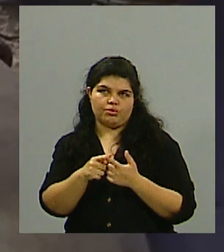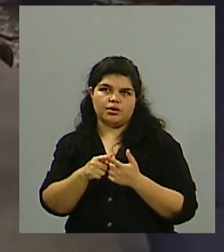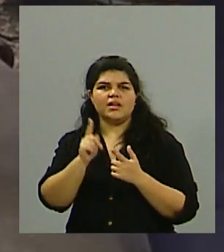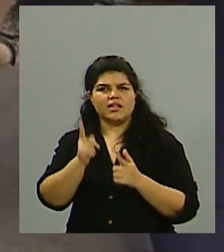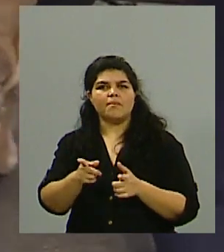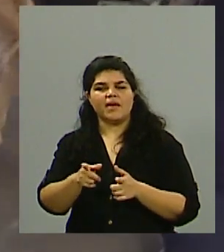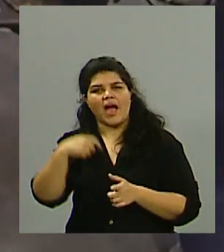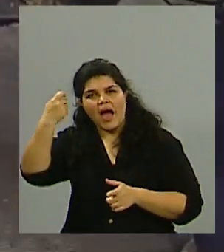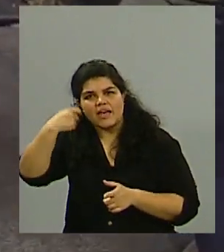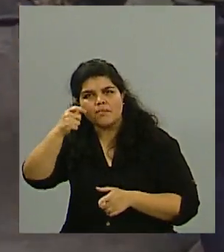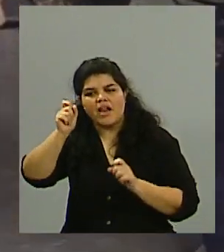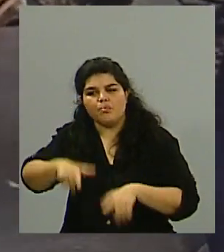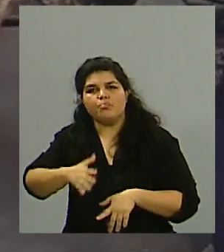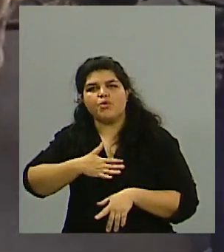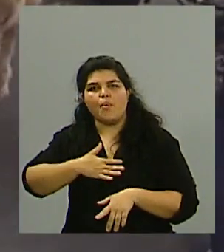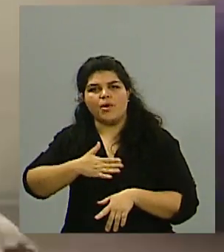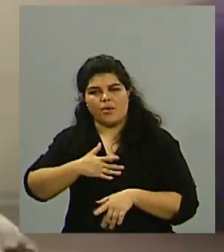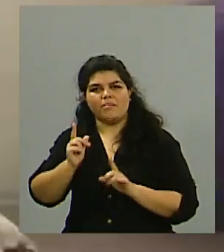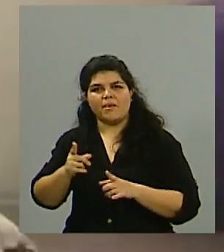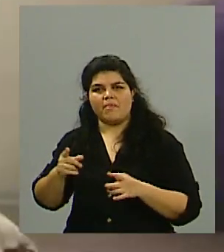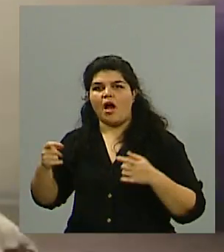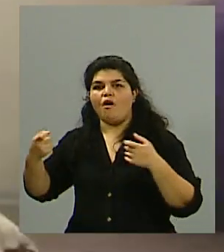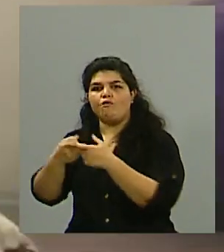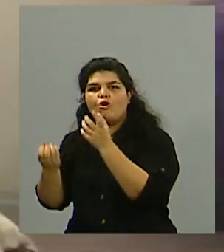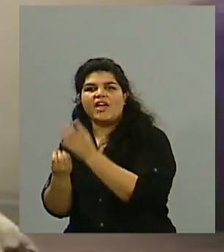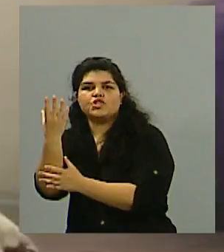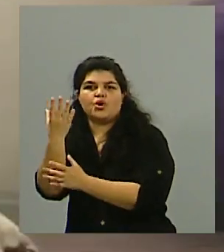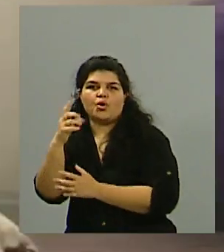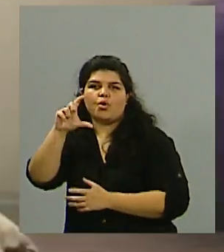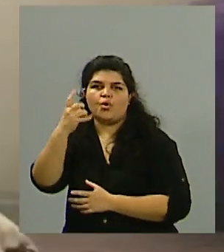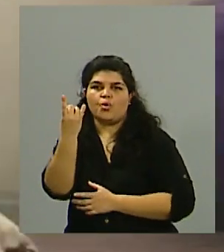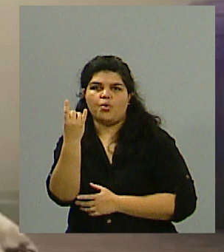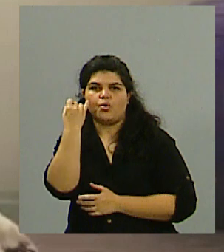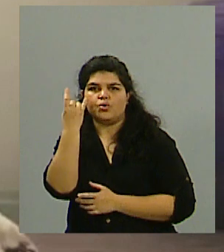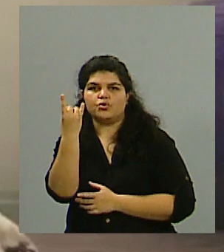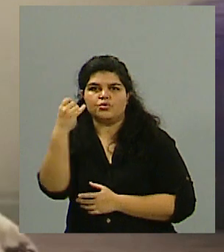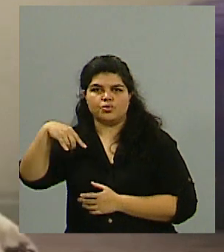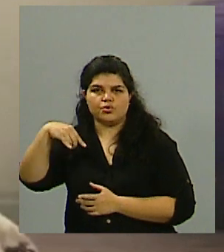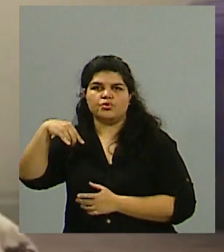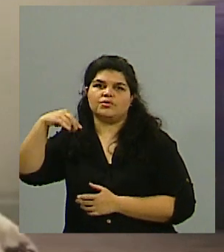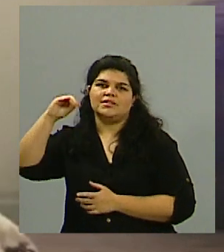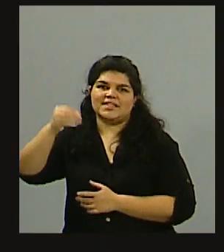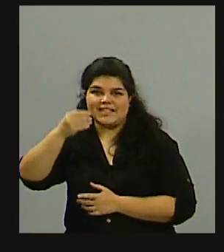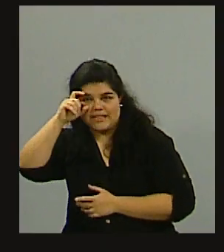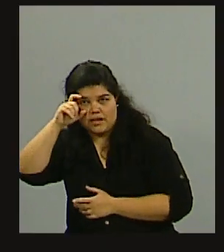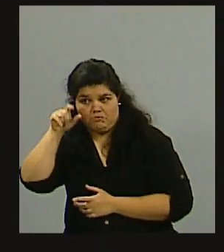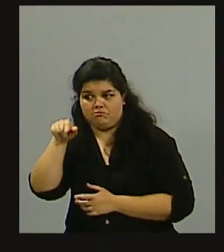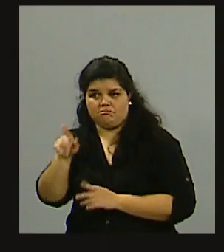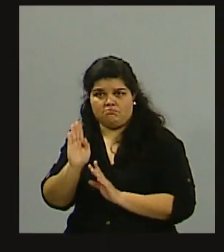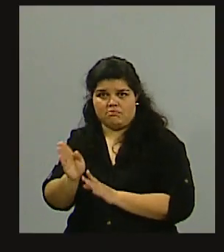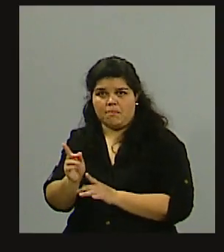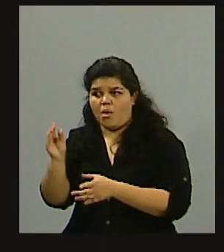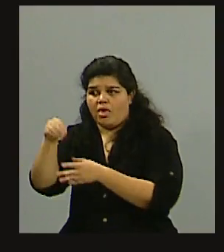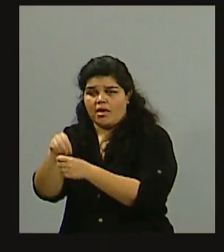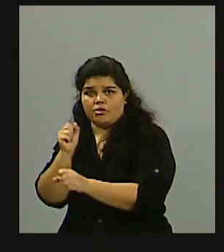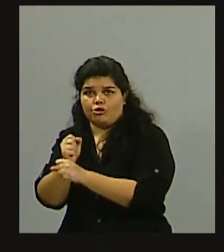hemos ayudado en la Fundación Cuyunche. Pero sí, justo me preguntaban eso, qué pasa con los felinos. Y sí, es un poco más difícil, pero Claro, trabajamos.